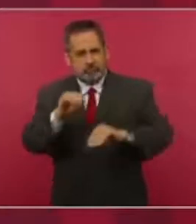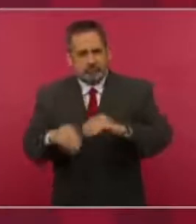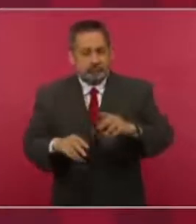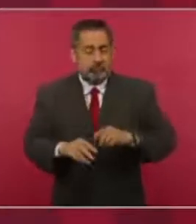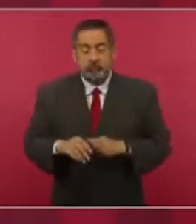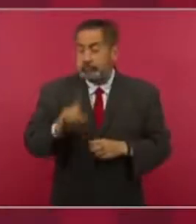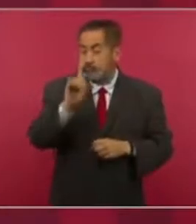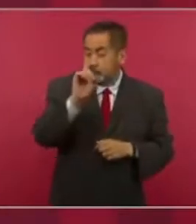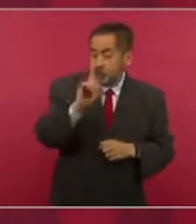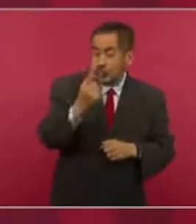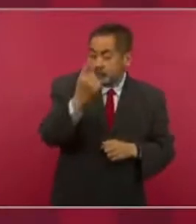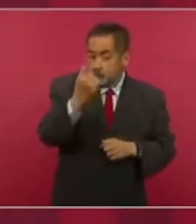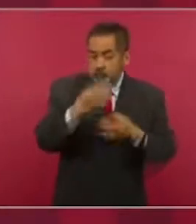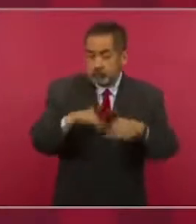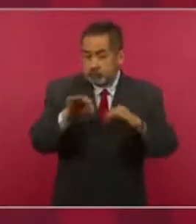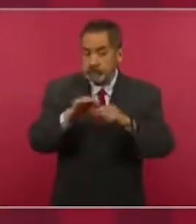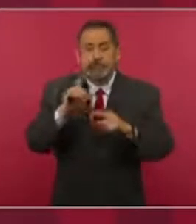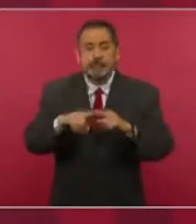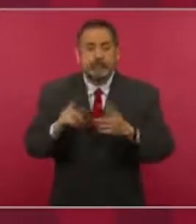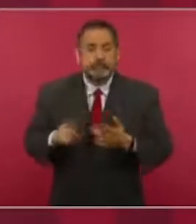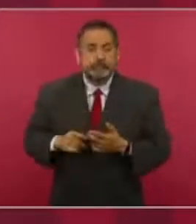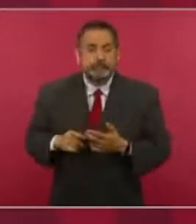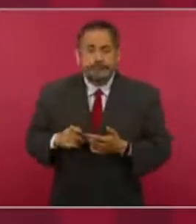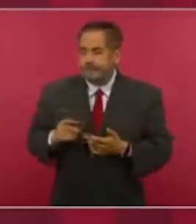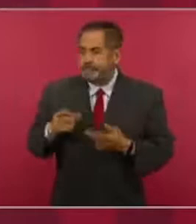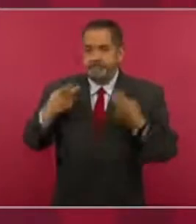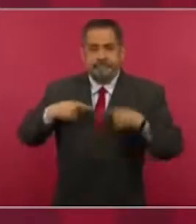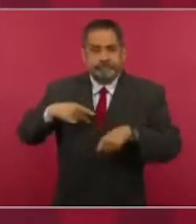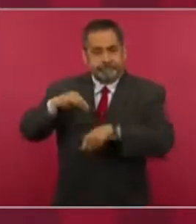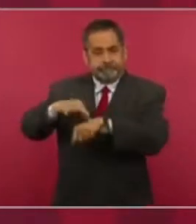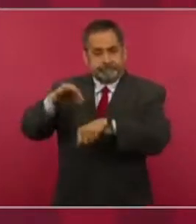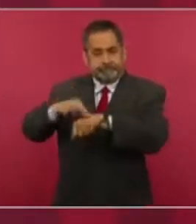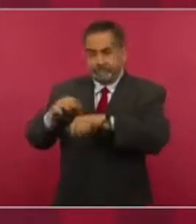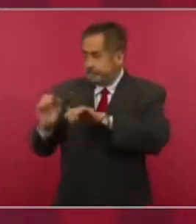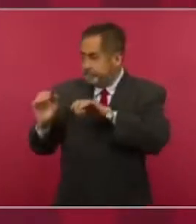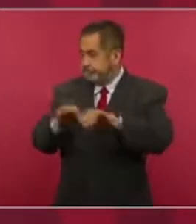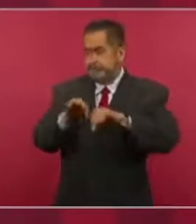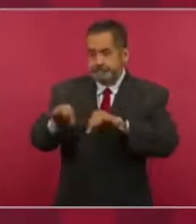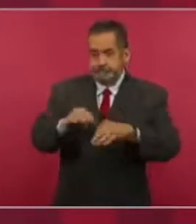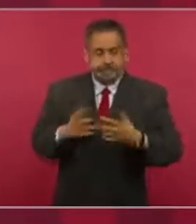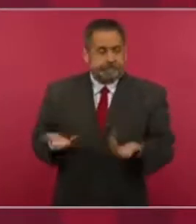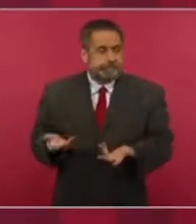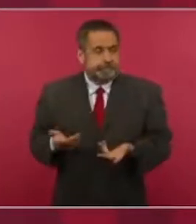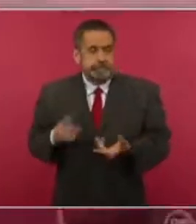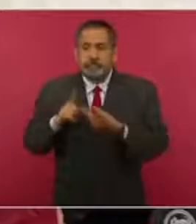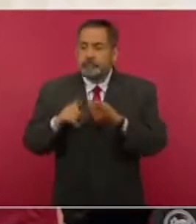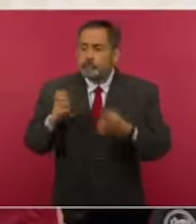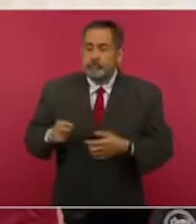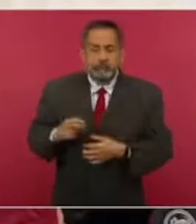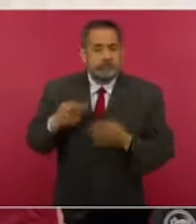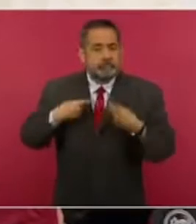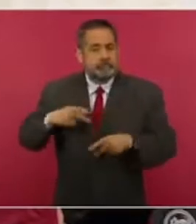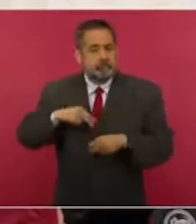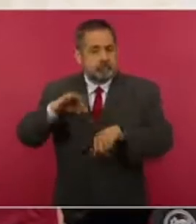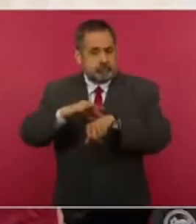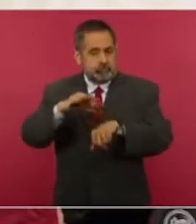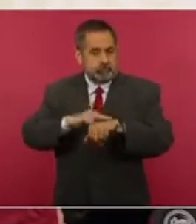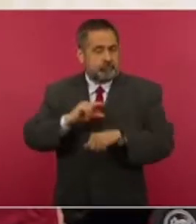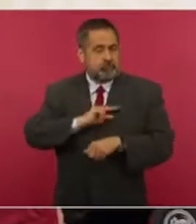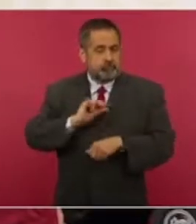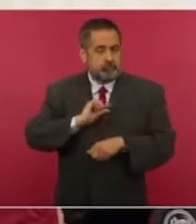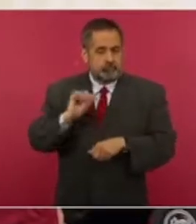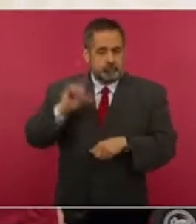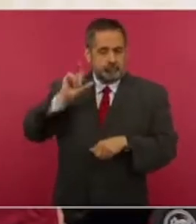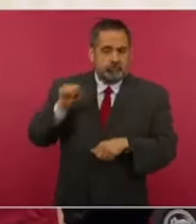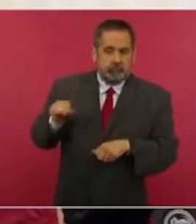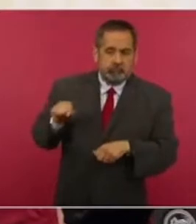Algo importantísimo, que haya médicos y especialistas, y ese es un